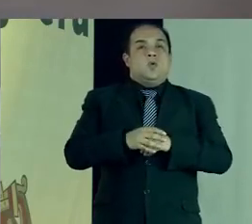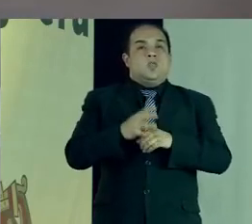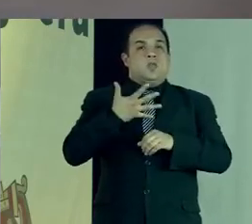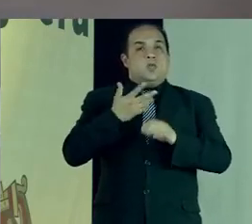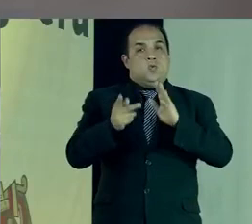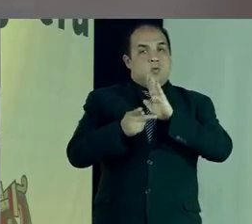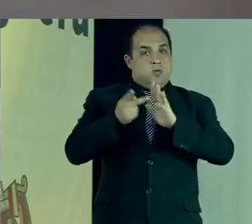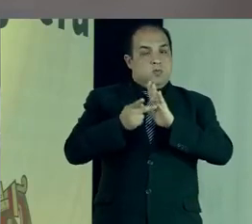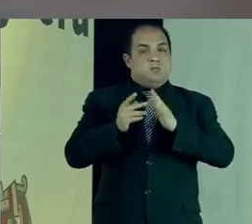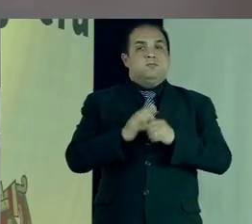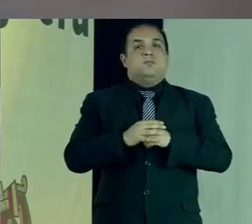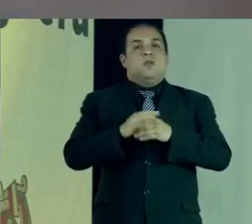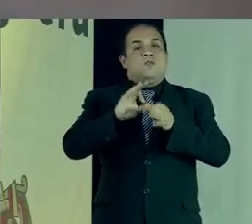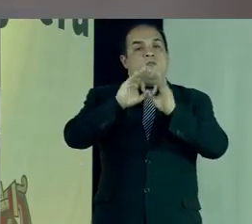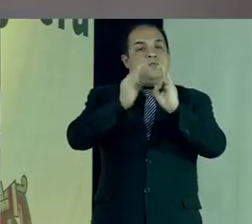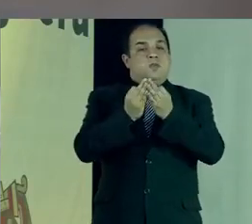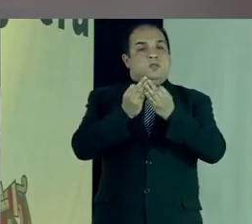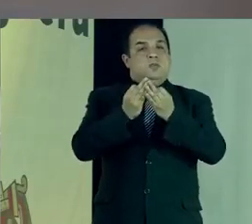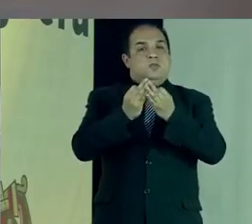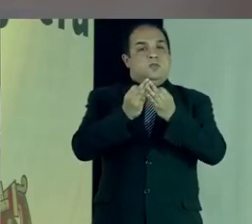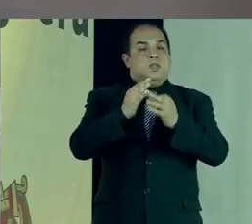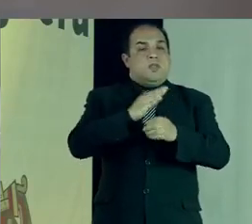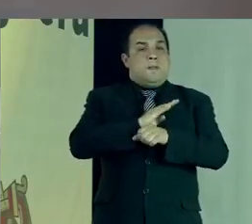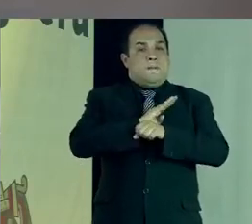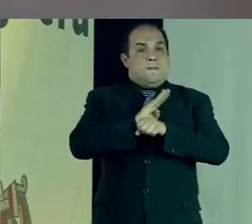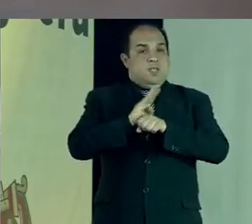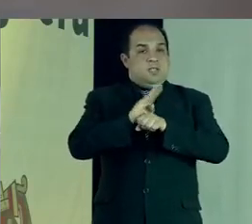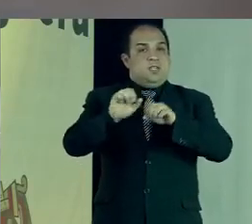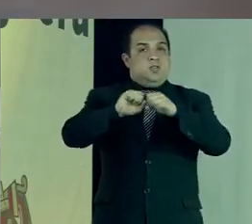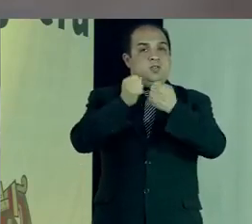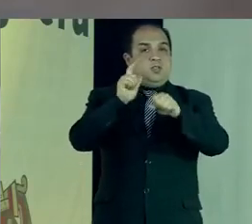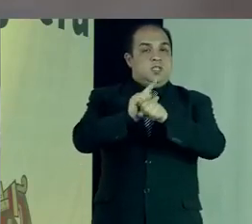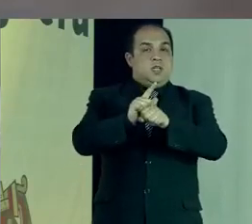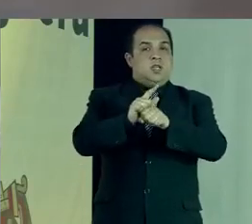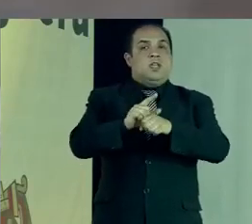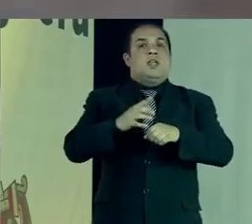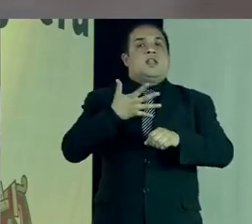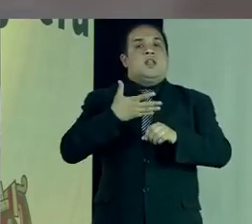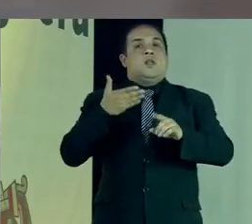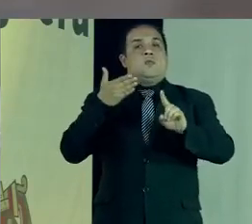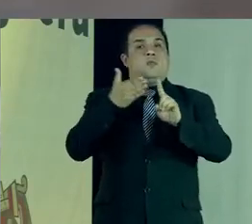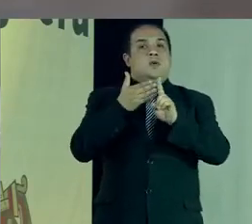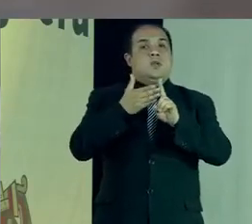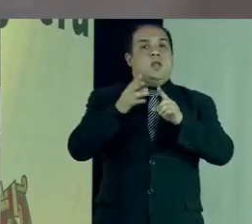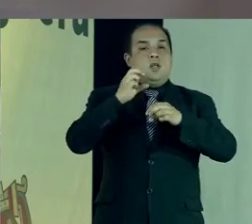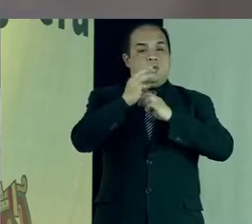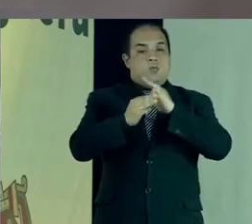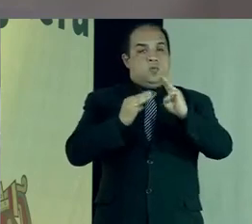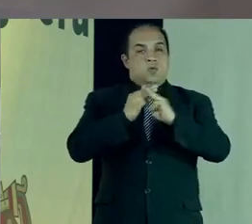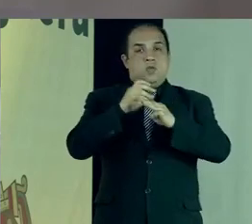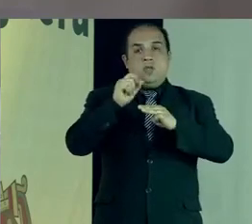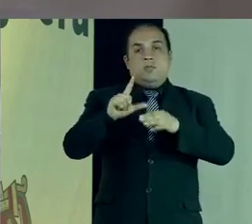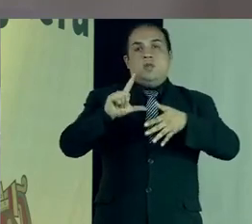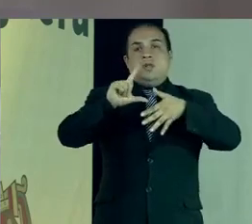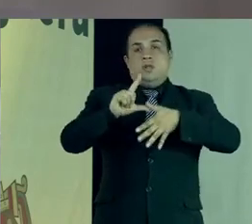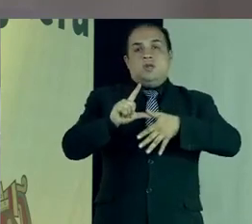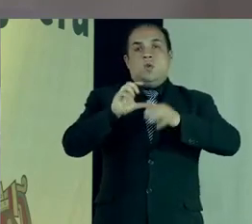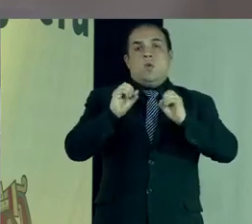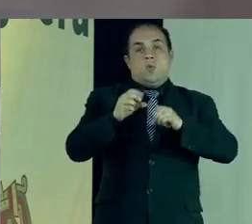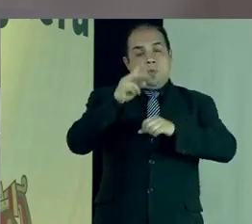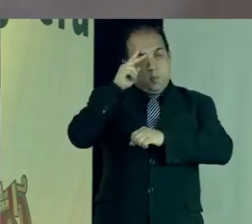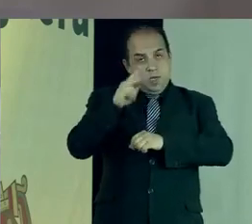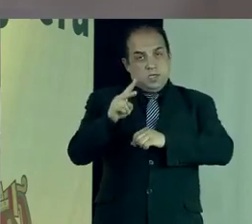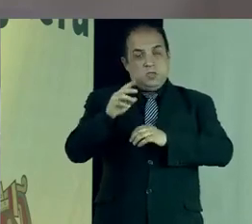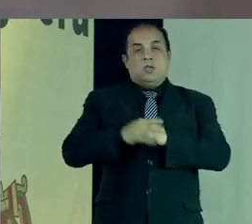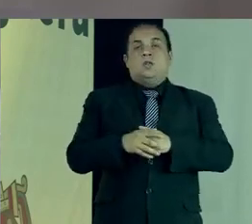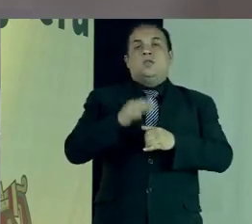que aquejado a todo el mundo pero definitivamente a la región de américa y clarísimamente a méxico en los